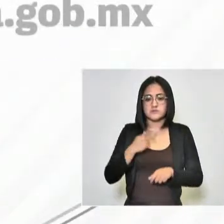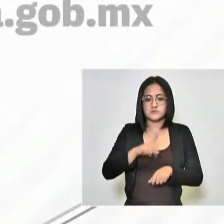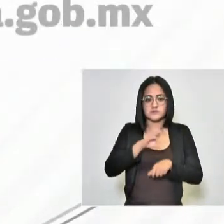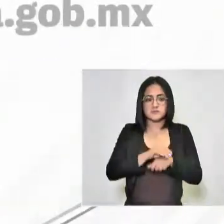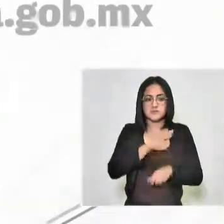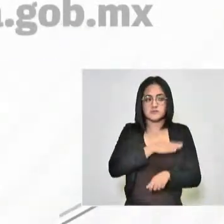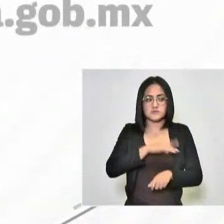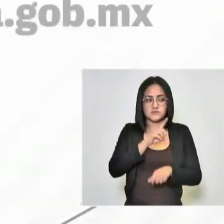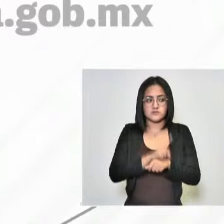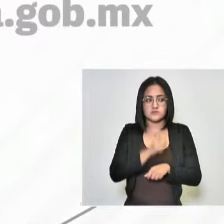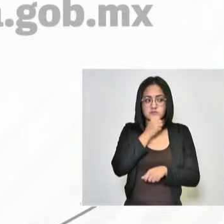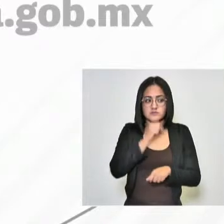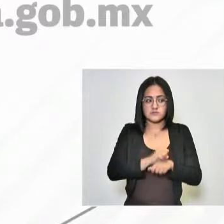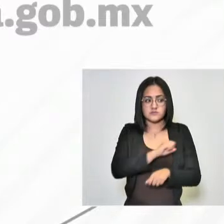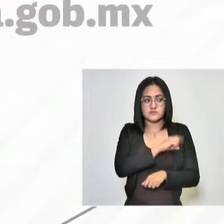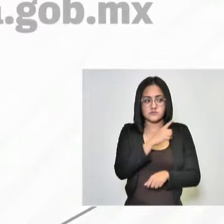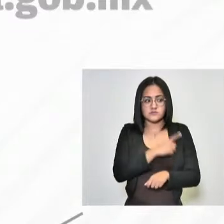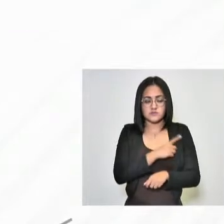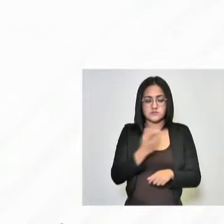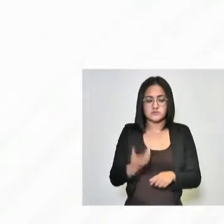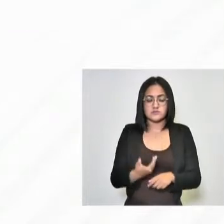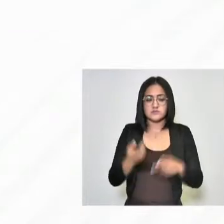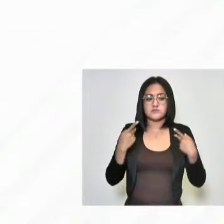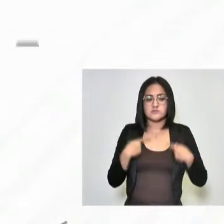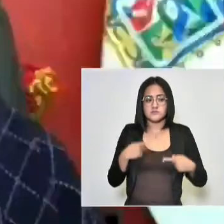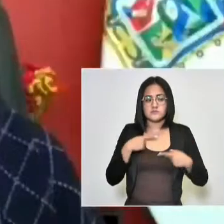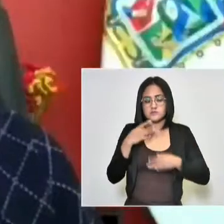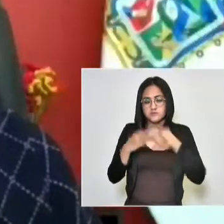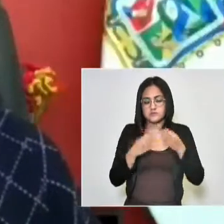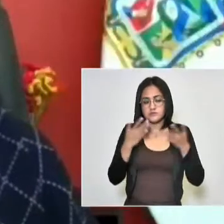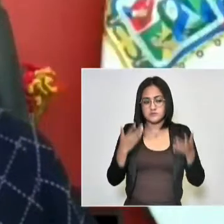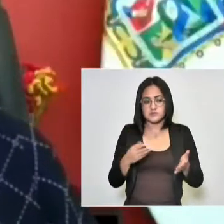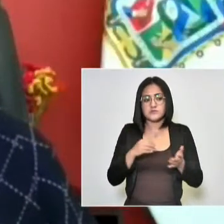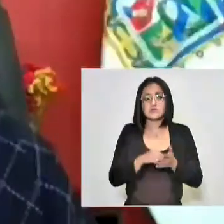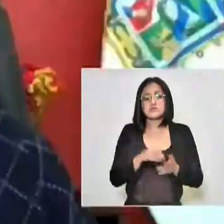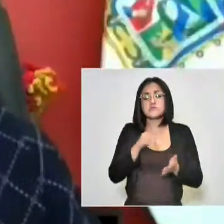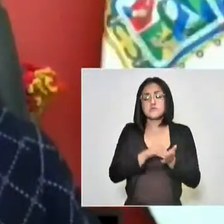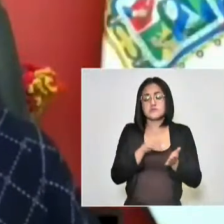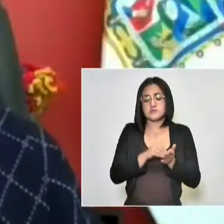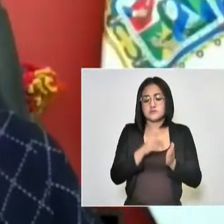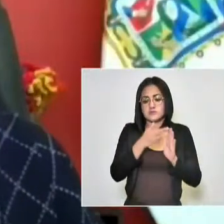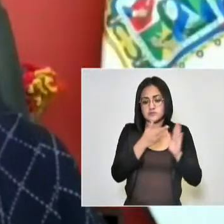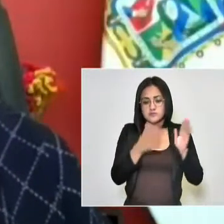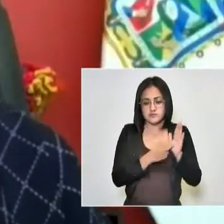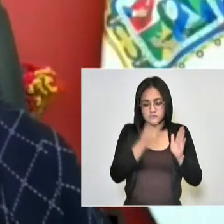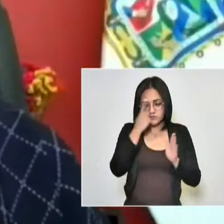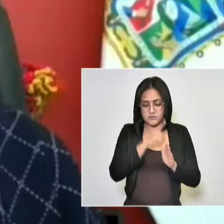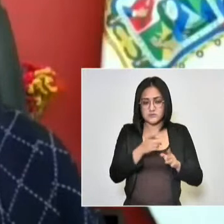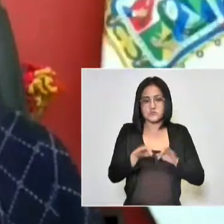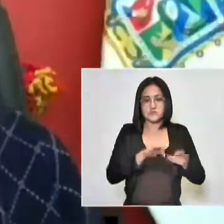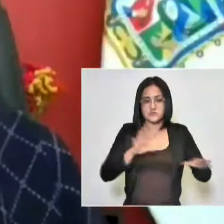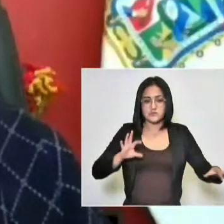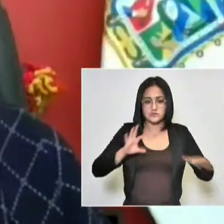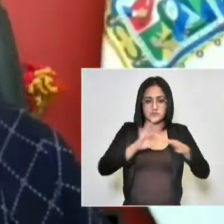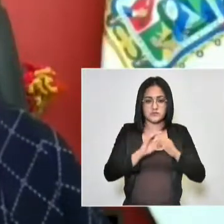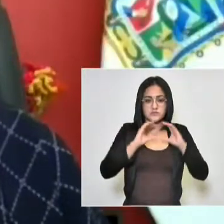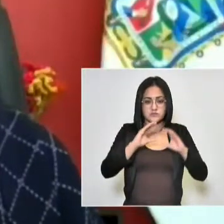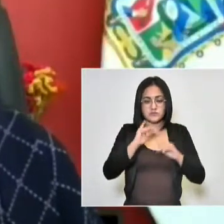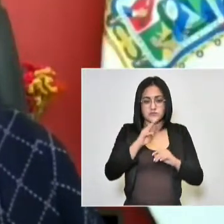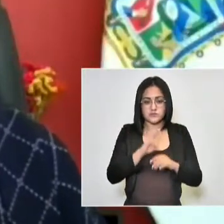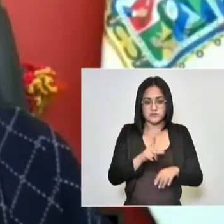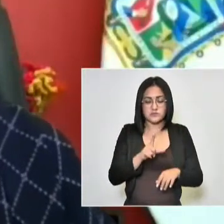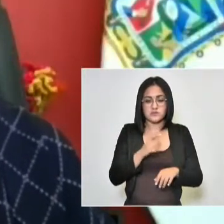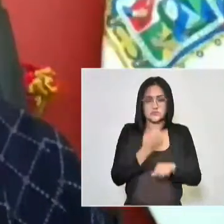permiso, buenos días, Secretario de Salud, medios de comunicación. Se mantienen las medidas de prevención de contagios a través del trabajo coordinado entre Protección Civil